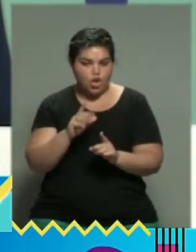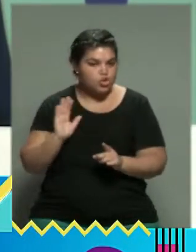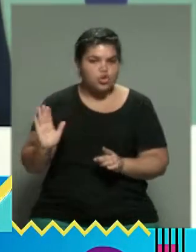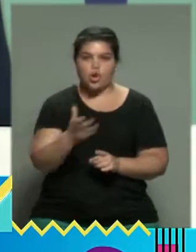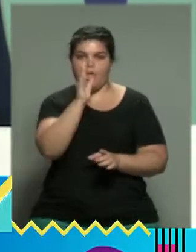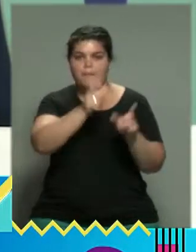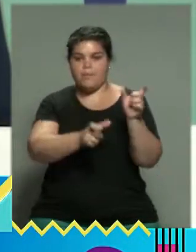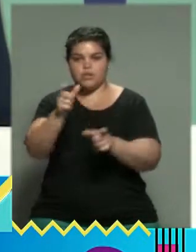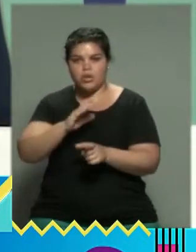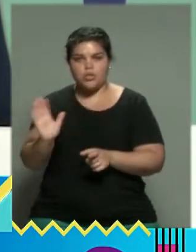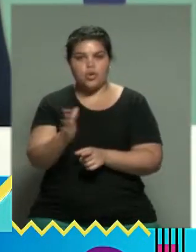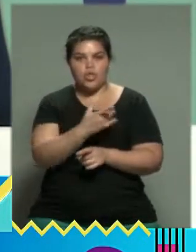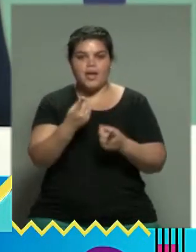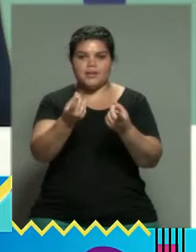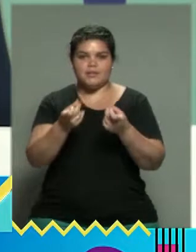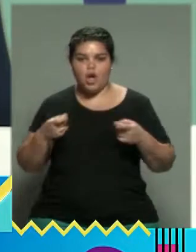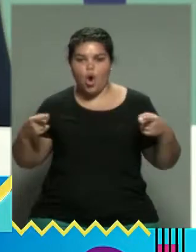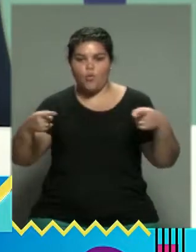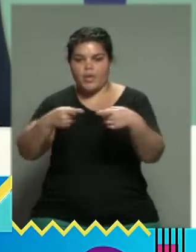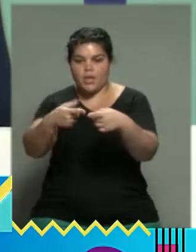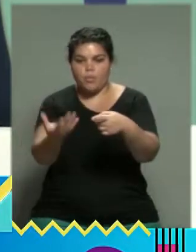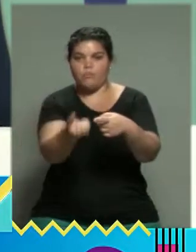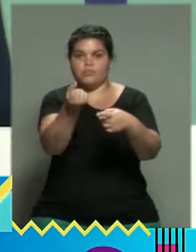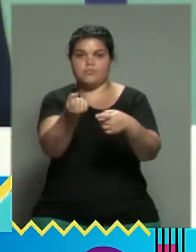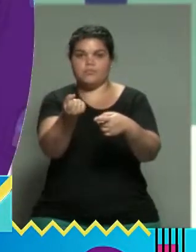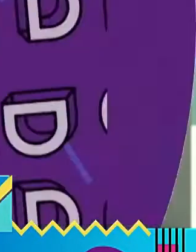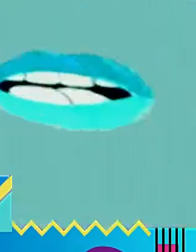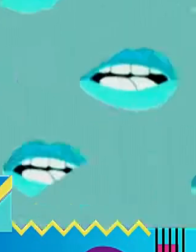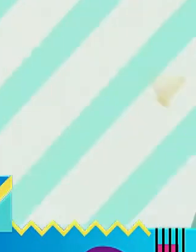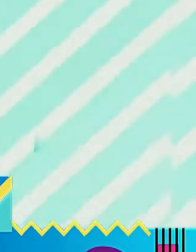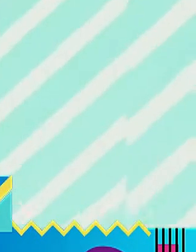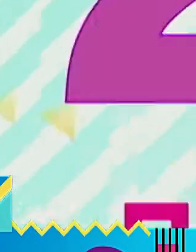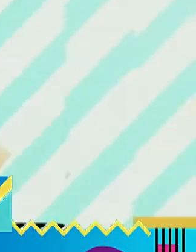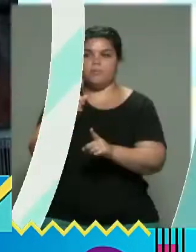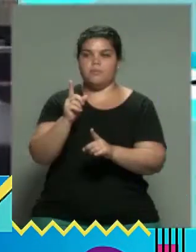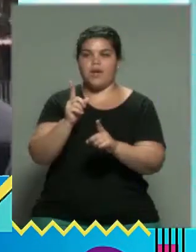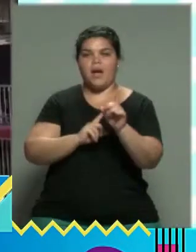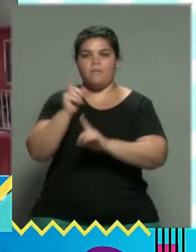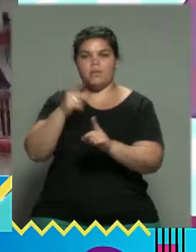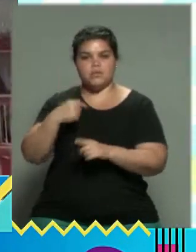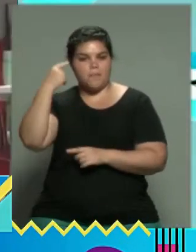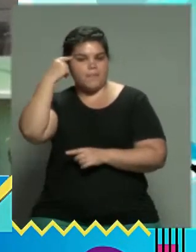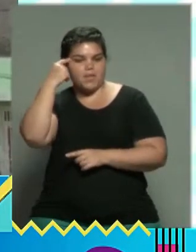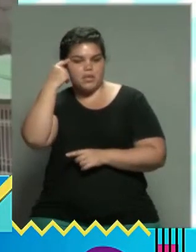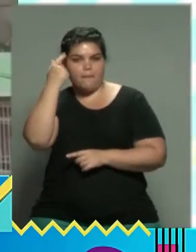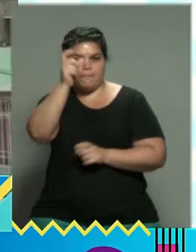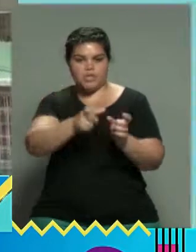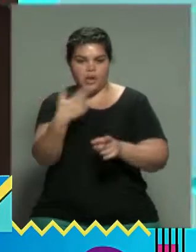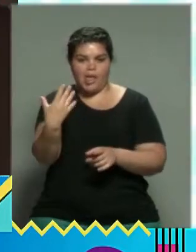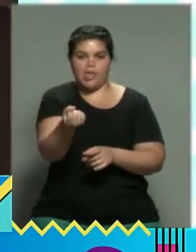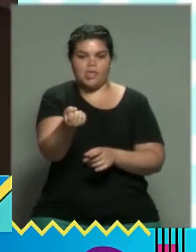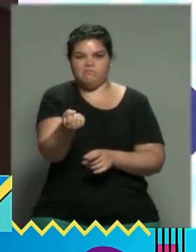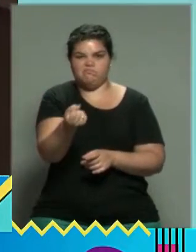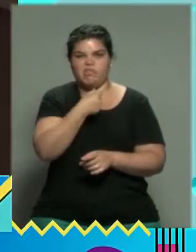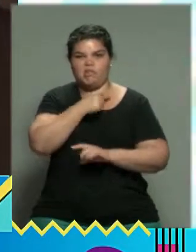mi objetivo. También puede ser que no lo quiera tomar, ¿no? Pero tenemos que incluir, y creo que esto nos va a demorar